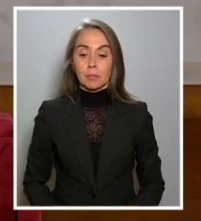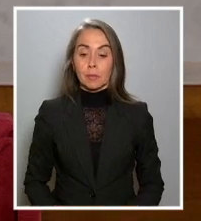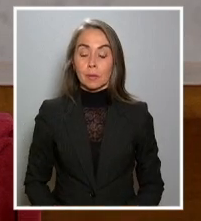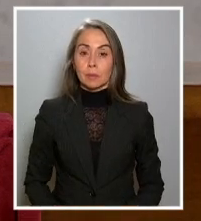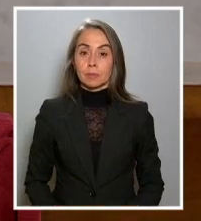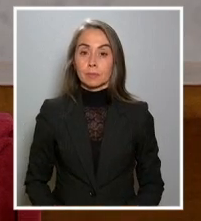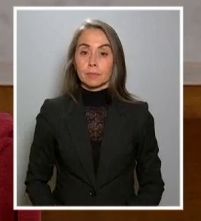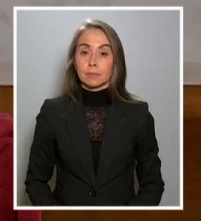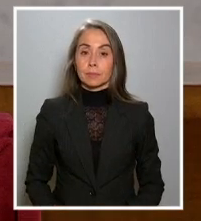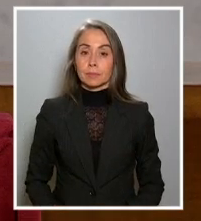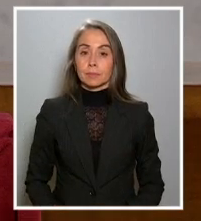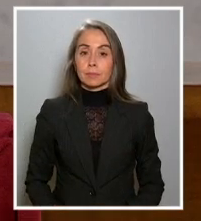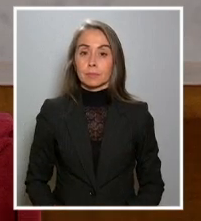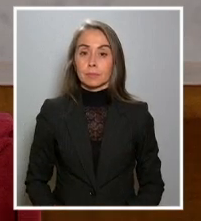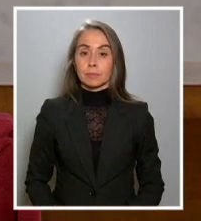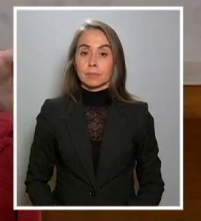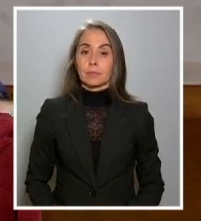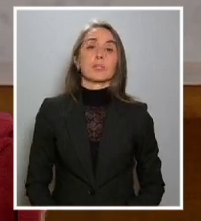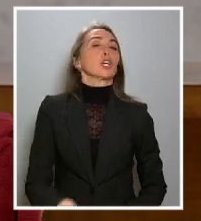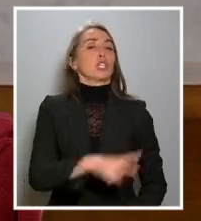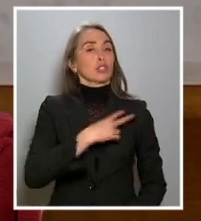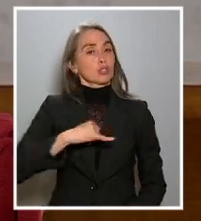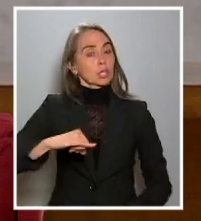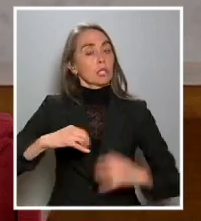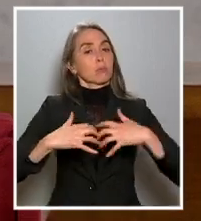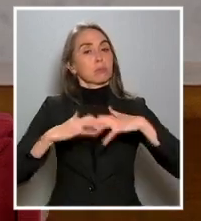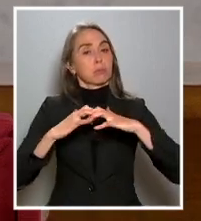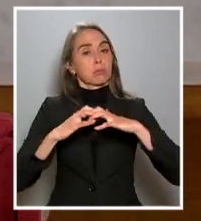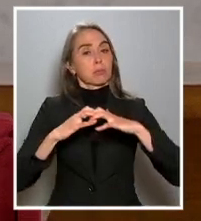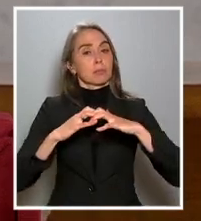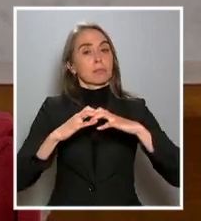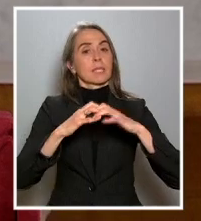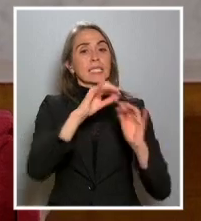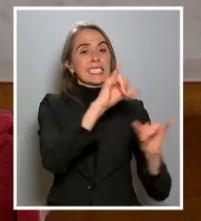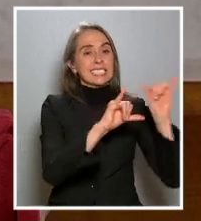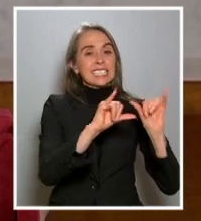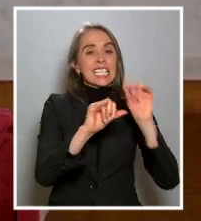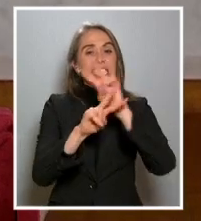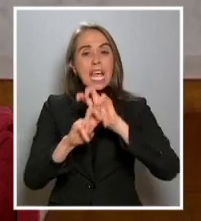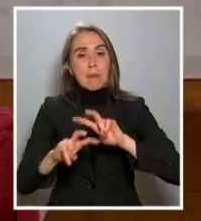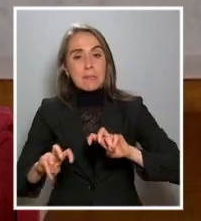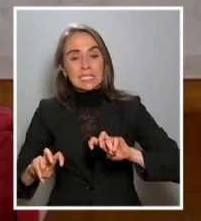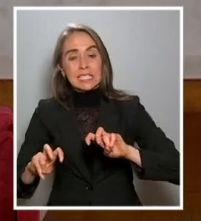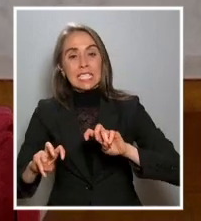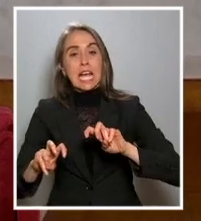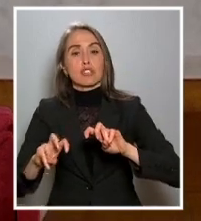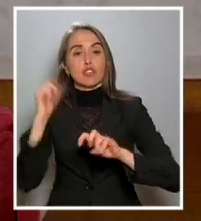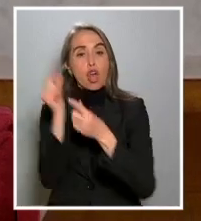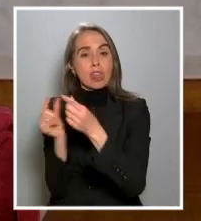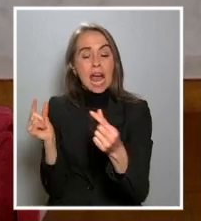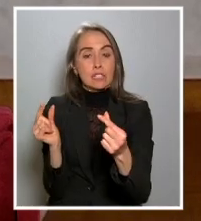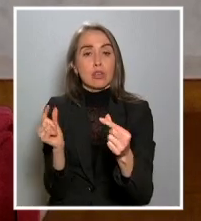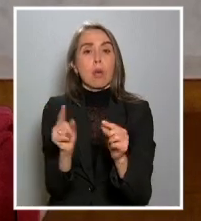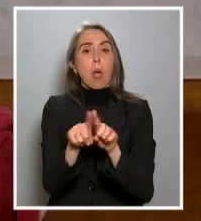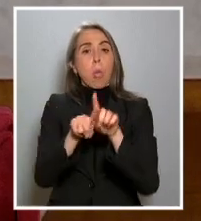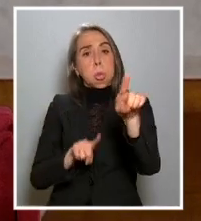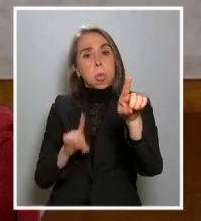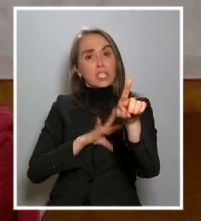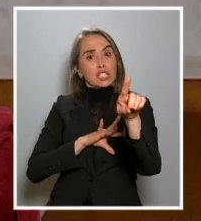Por eso hemos seguido fortaleciendo el ecosistema de ciencia e investigación nacional, para no quedarnos